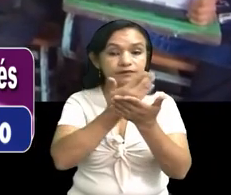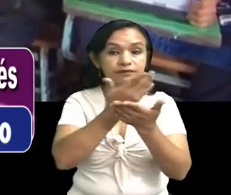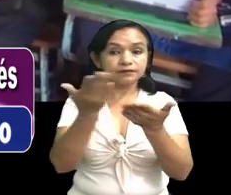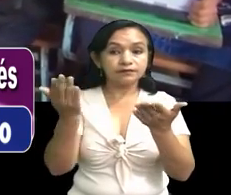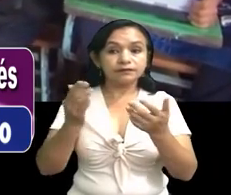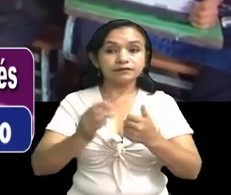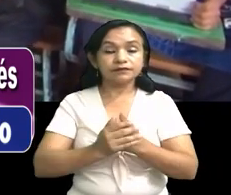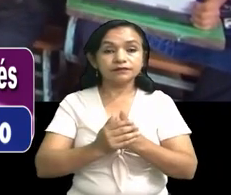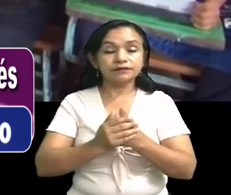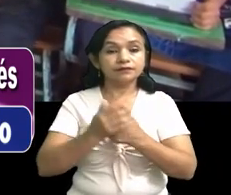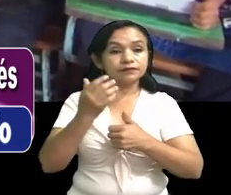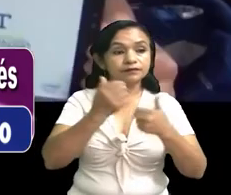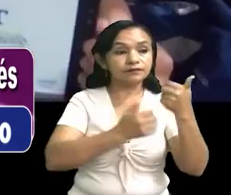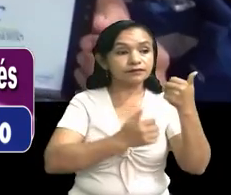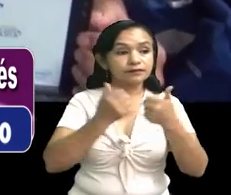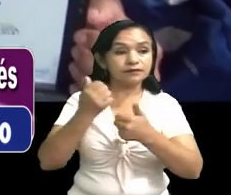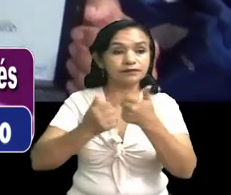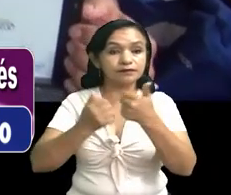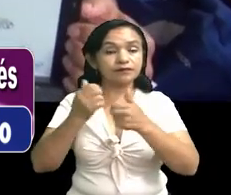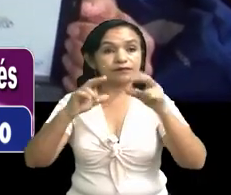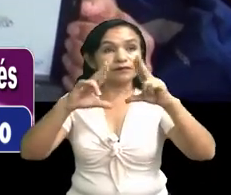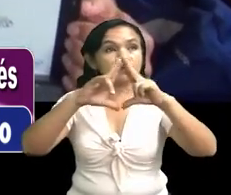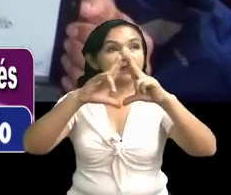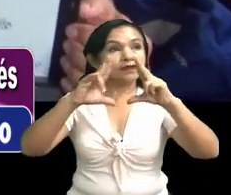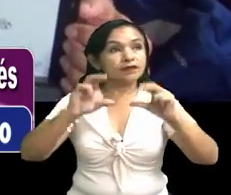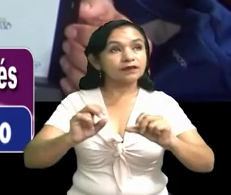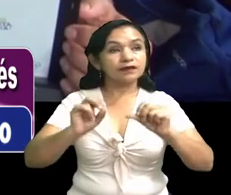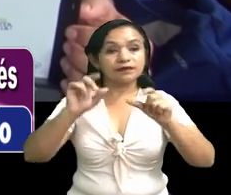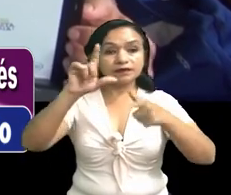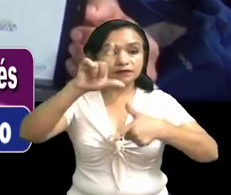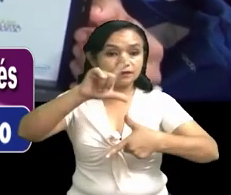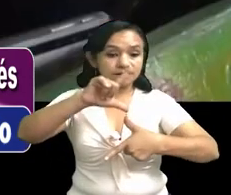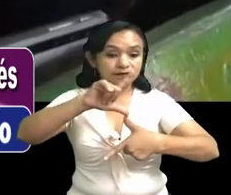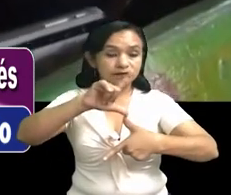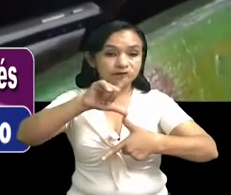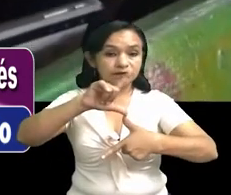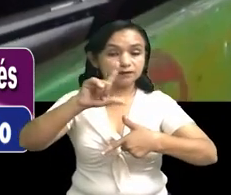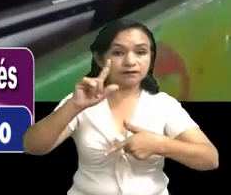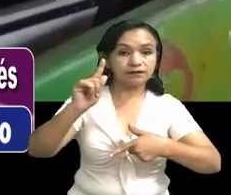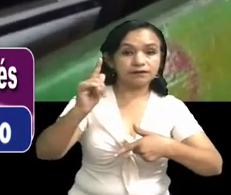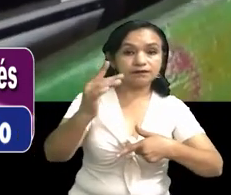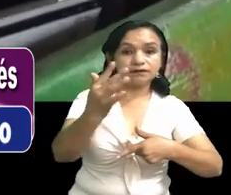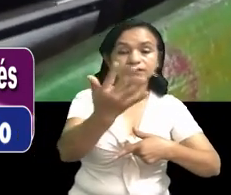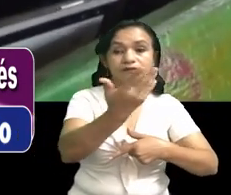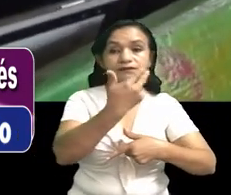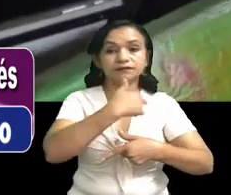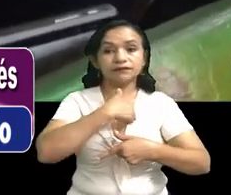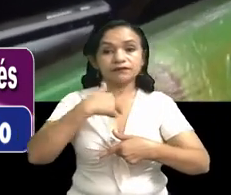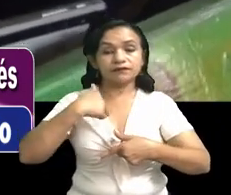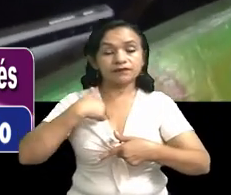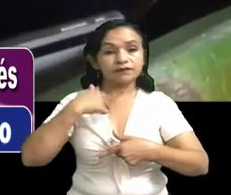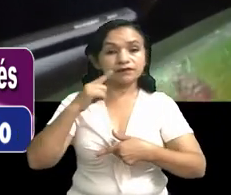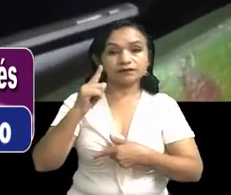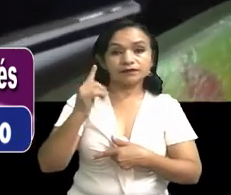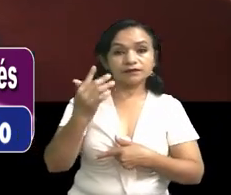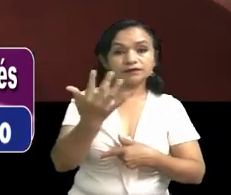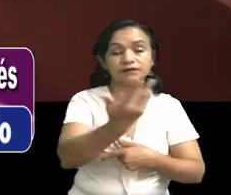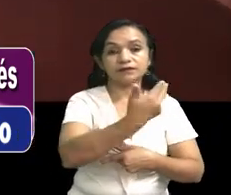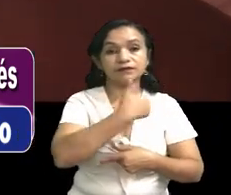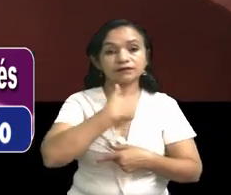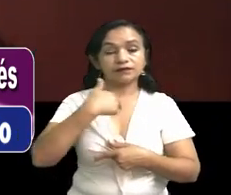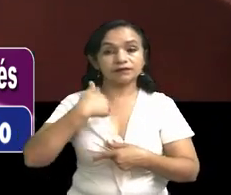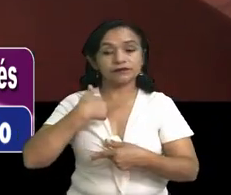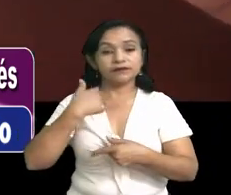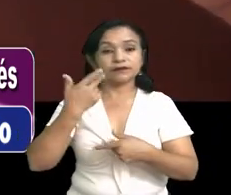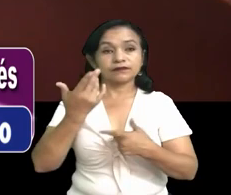solución de problemas de Nicaragua, pero también de Latinoamérica. O sea, es toda una, estamos entrando en todo el debate que también